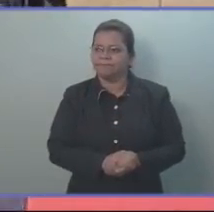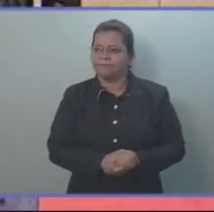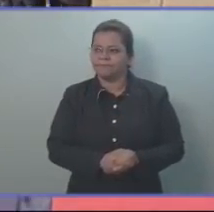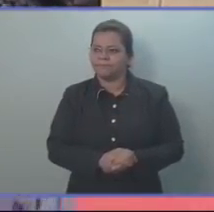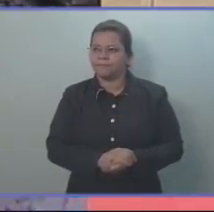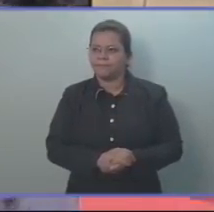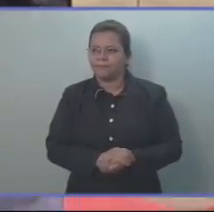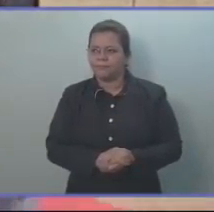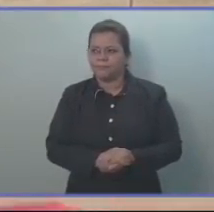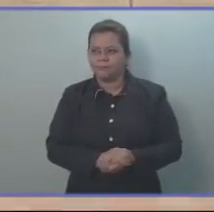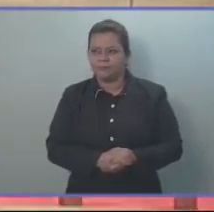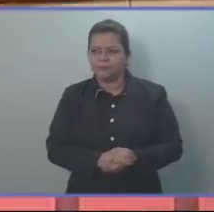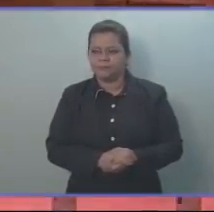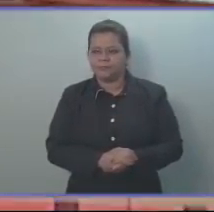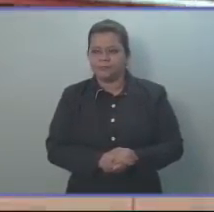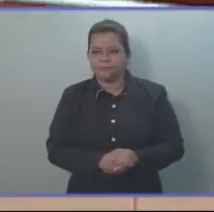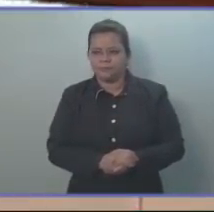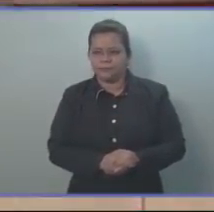Gracias.